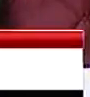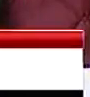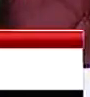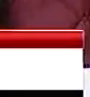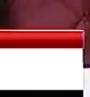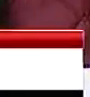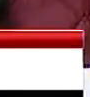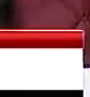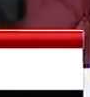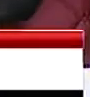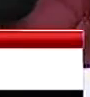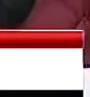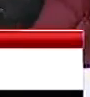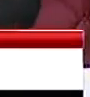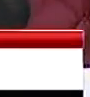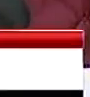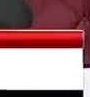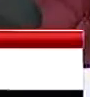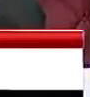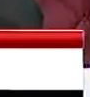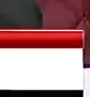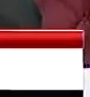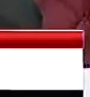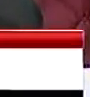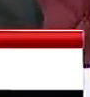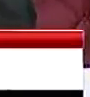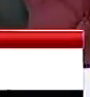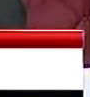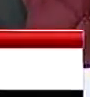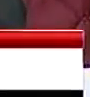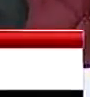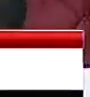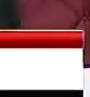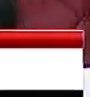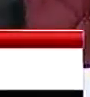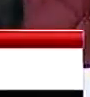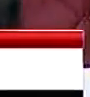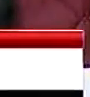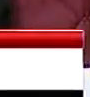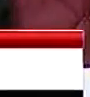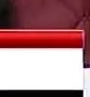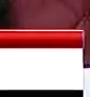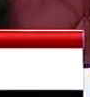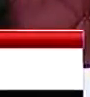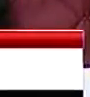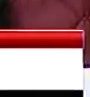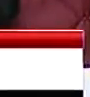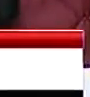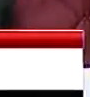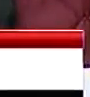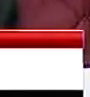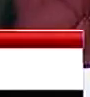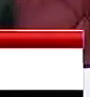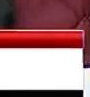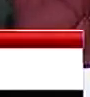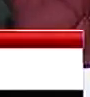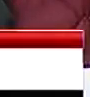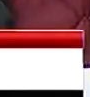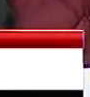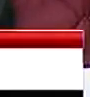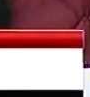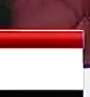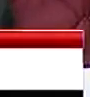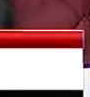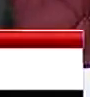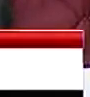quién. Entonces, si tú te vas a presentar, sé consciente que los miembros de esta comisión, a partir del análisis